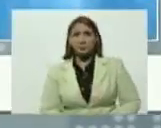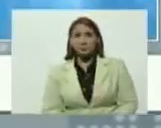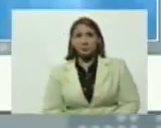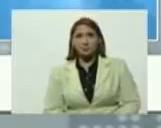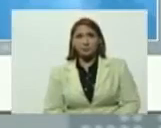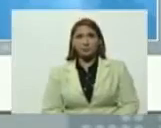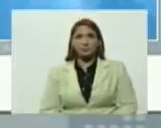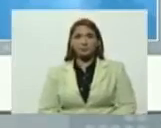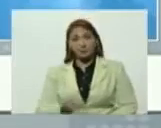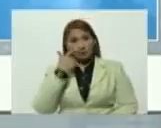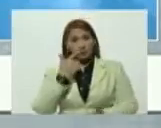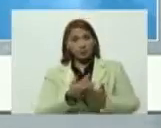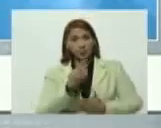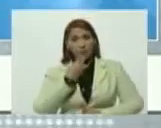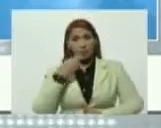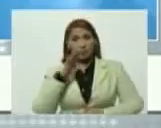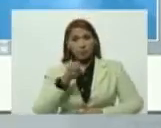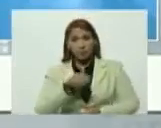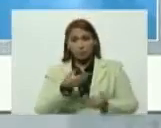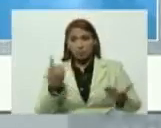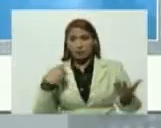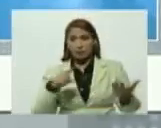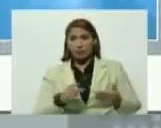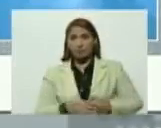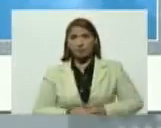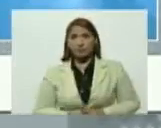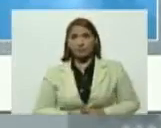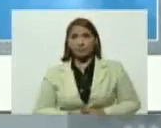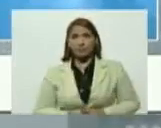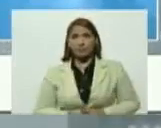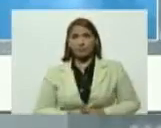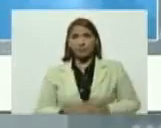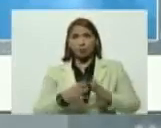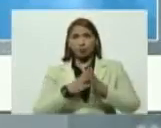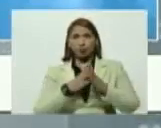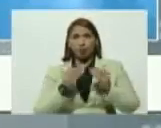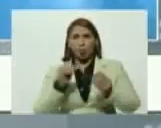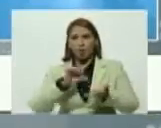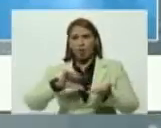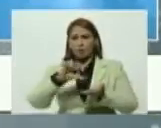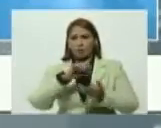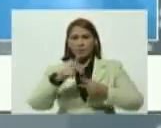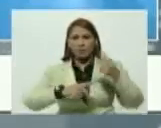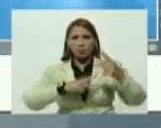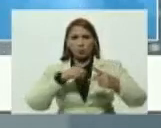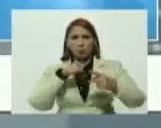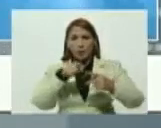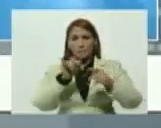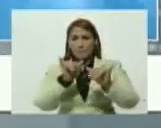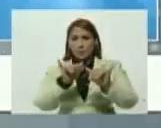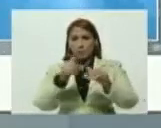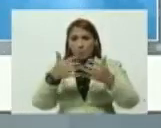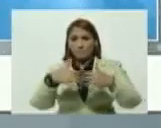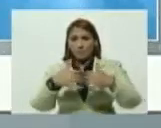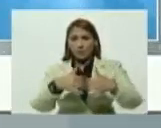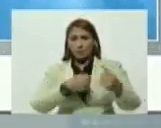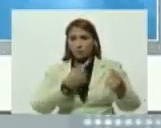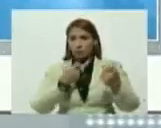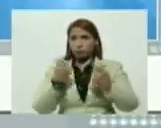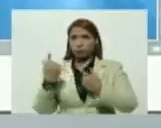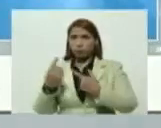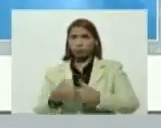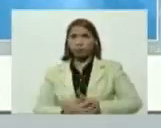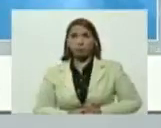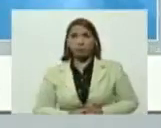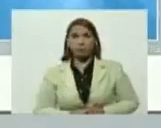Bueno, fíjense el compromiso que ustedes tienen. Todo el aceite que se produzca ahí, que vaya